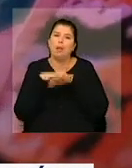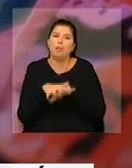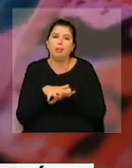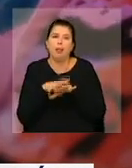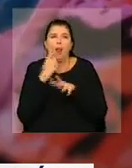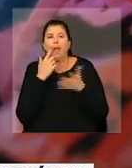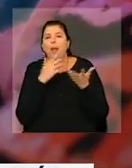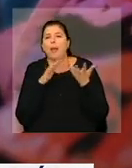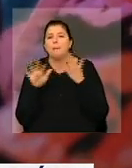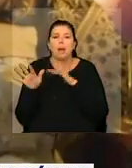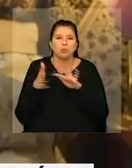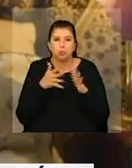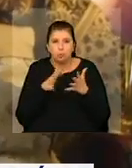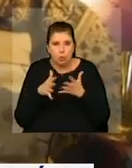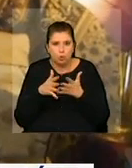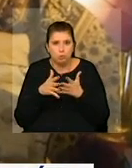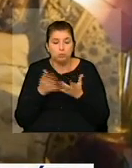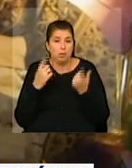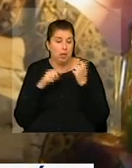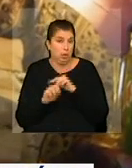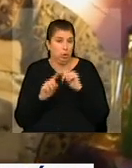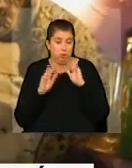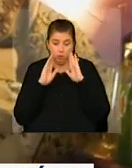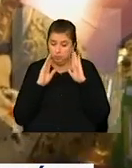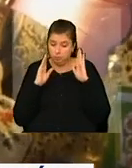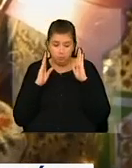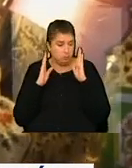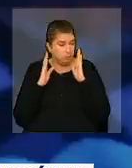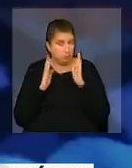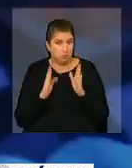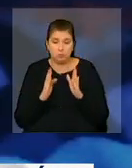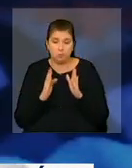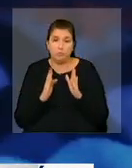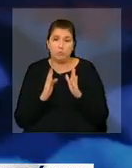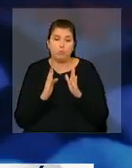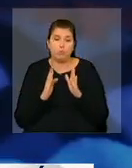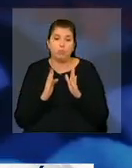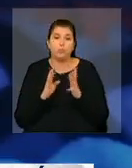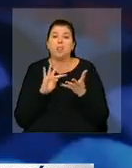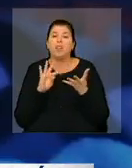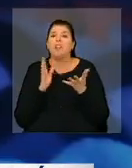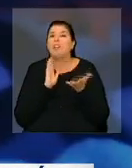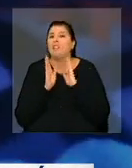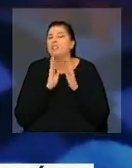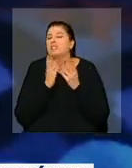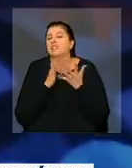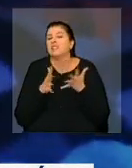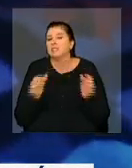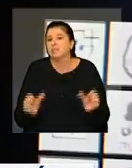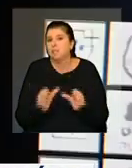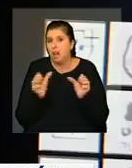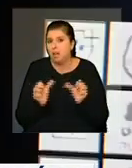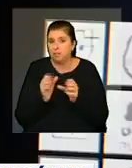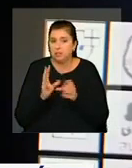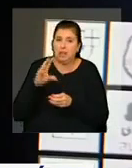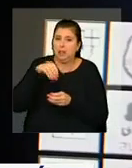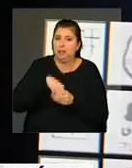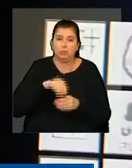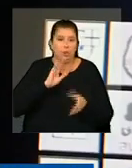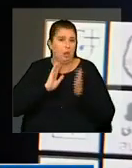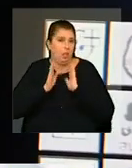experiencia. Es decir, que el enfoque que se utiliza, la sustancia está utilizada en un enfoque dentro de un tratamiento. No